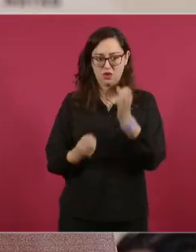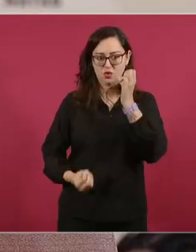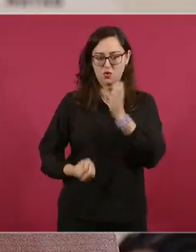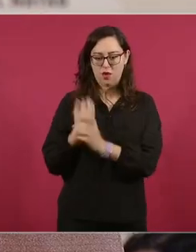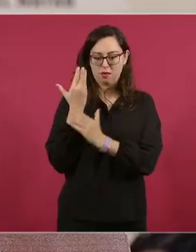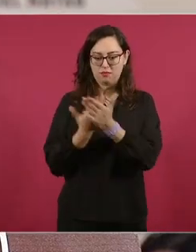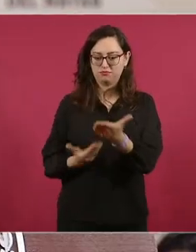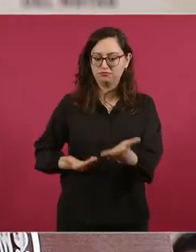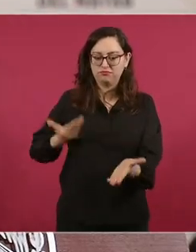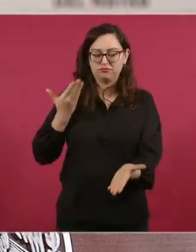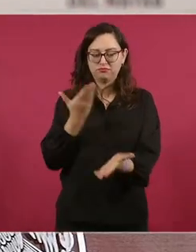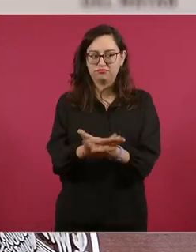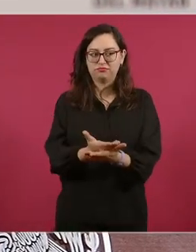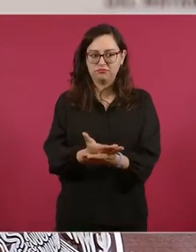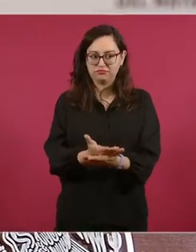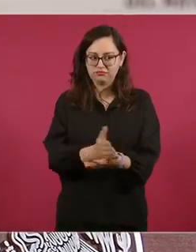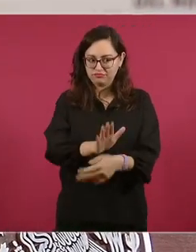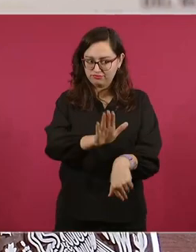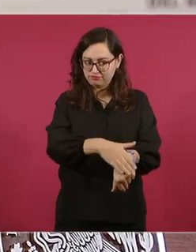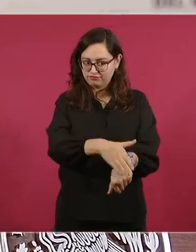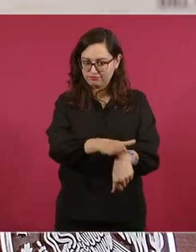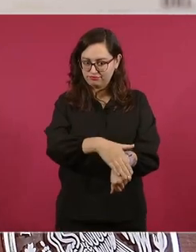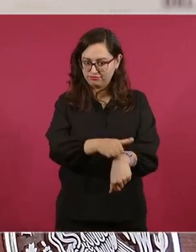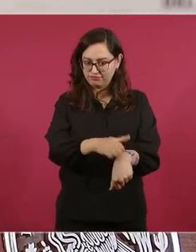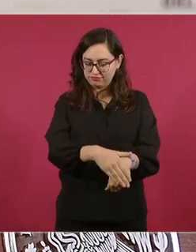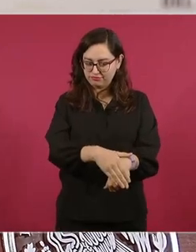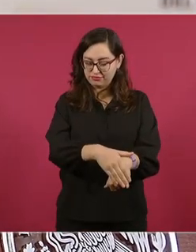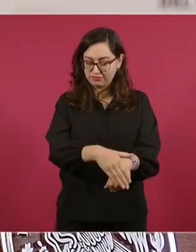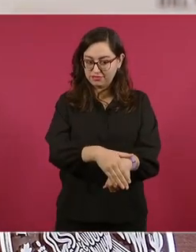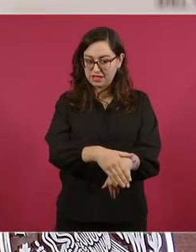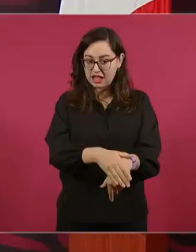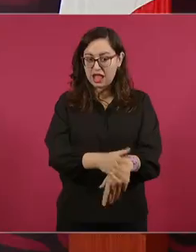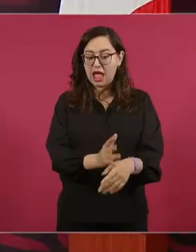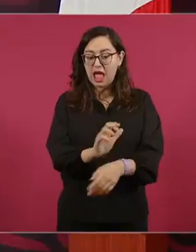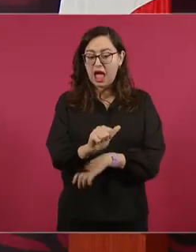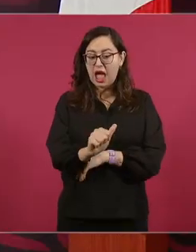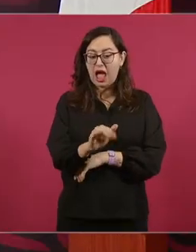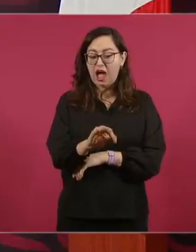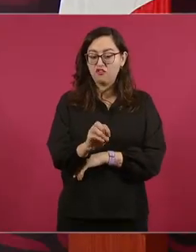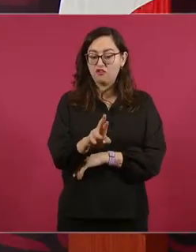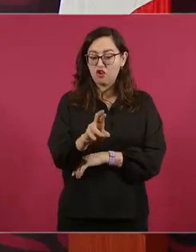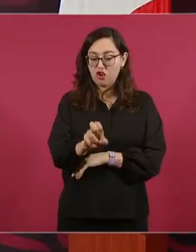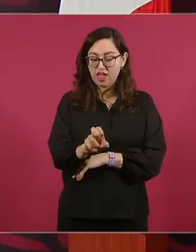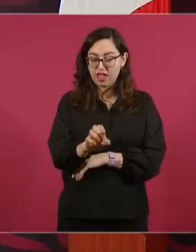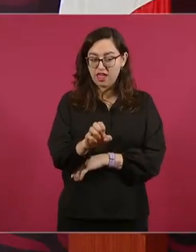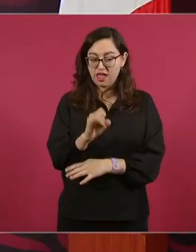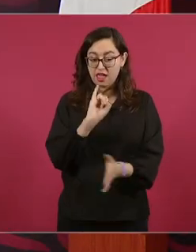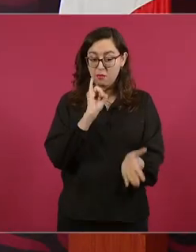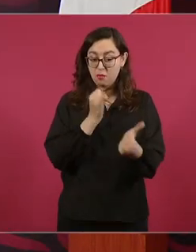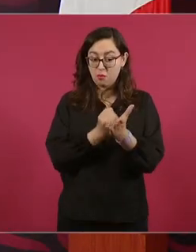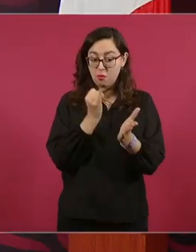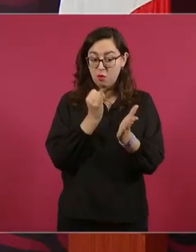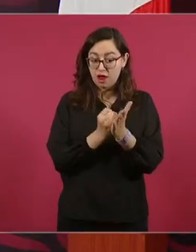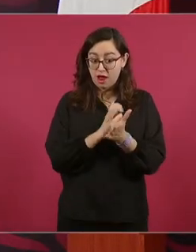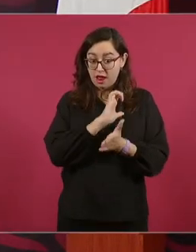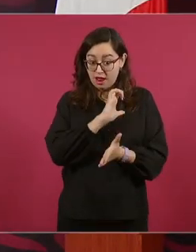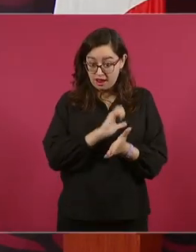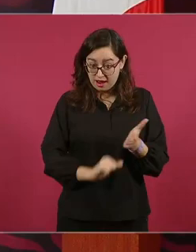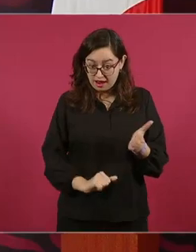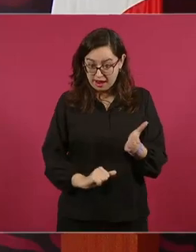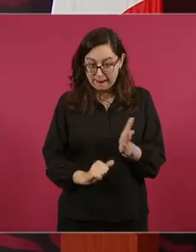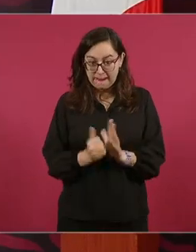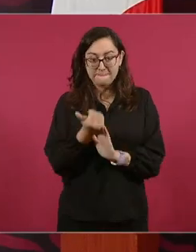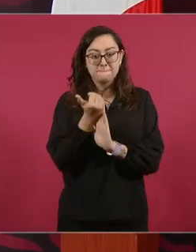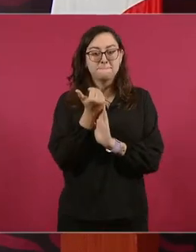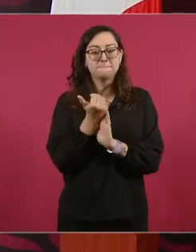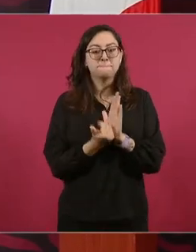establecimos que se iba a reducir el cobro de comisiones considerando